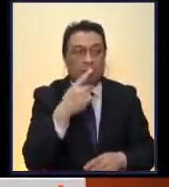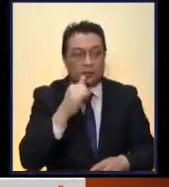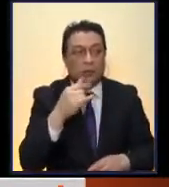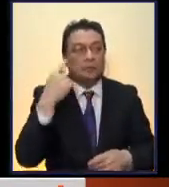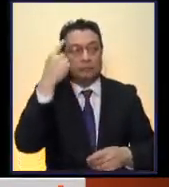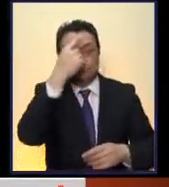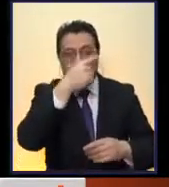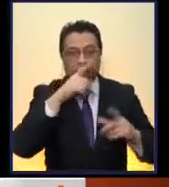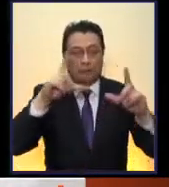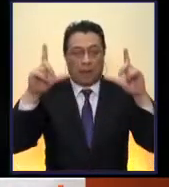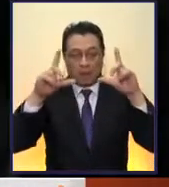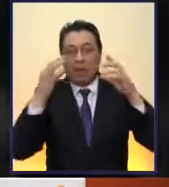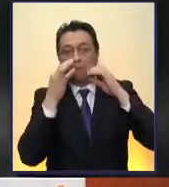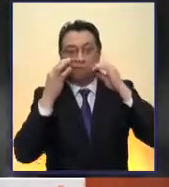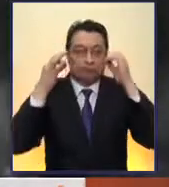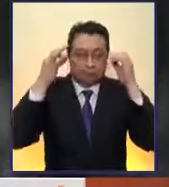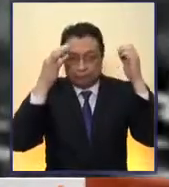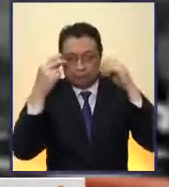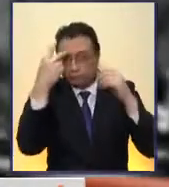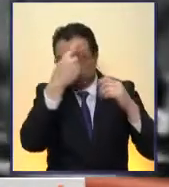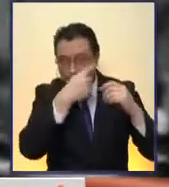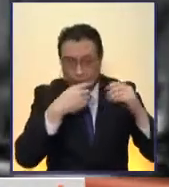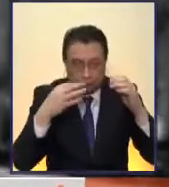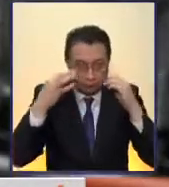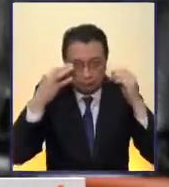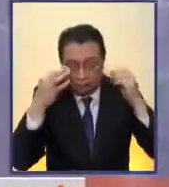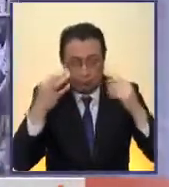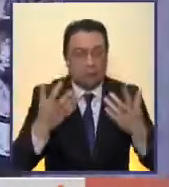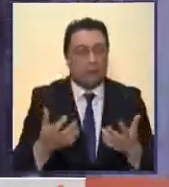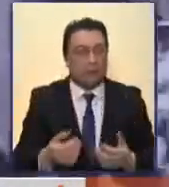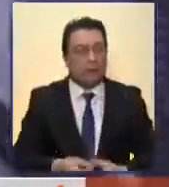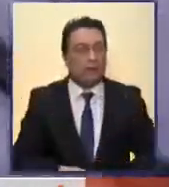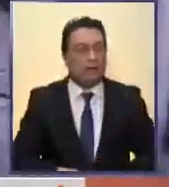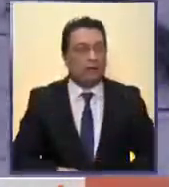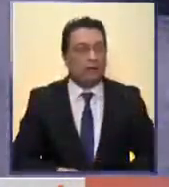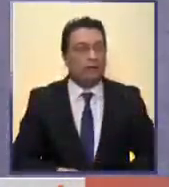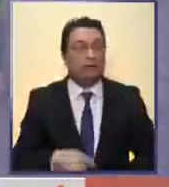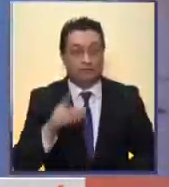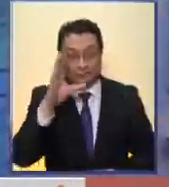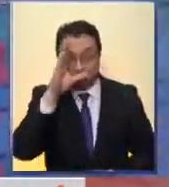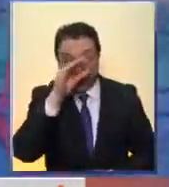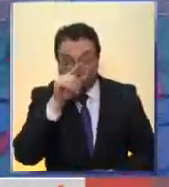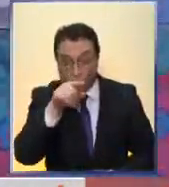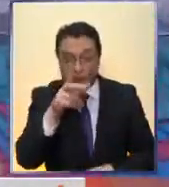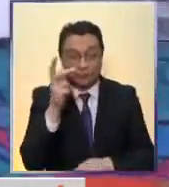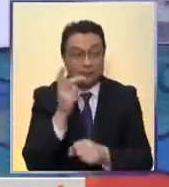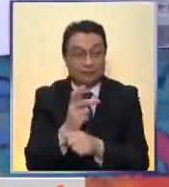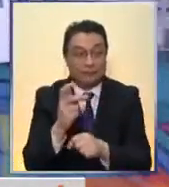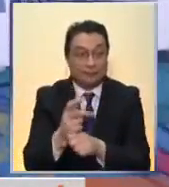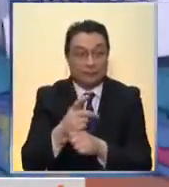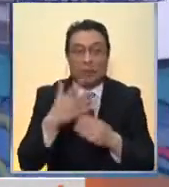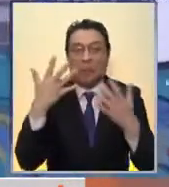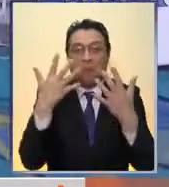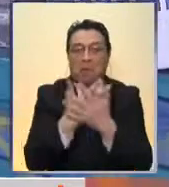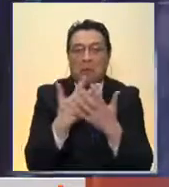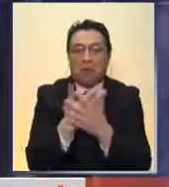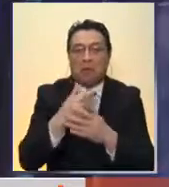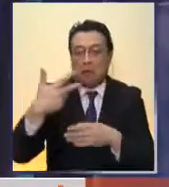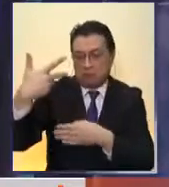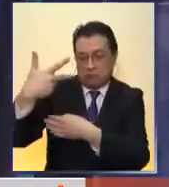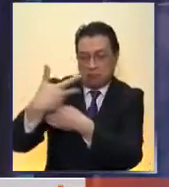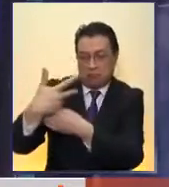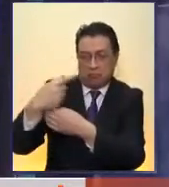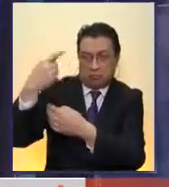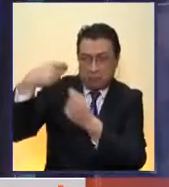arreglaron frente a las cámaras. Parece que la noche hace que este tipo de ladrones sean descuidados o poco les importe las grabaciones que